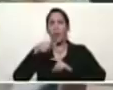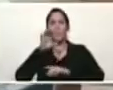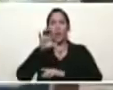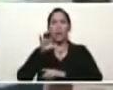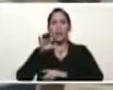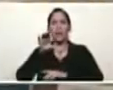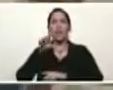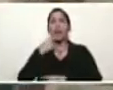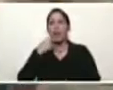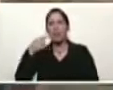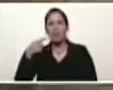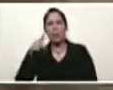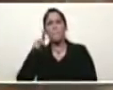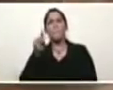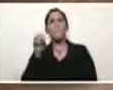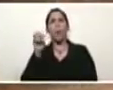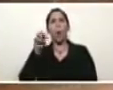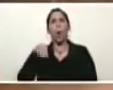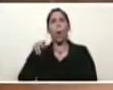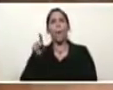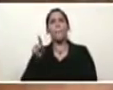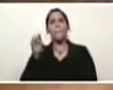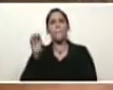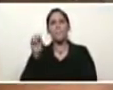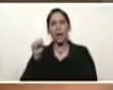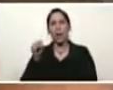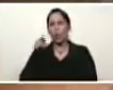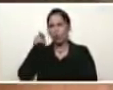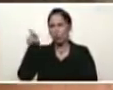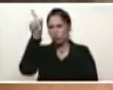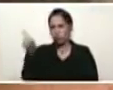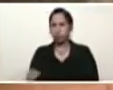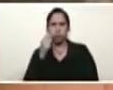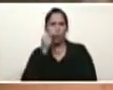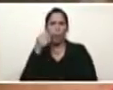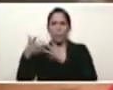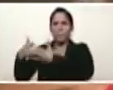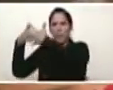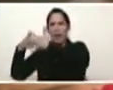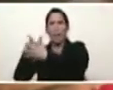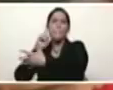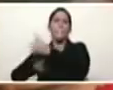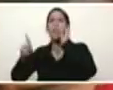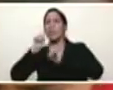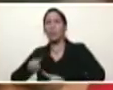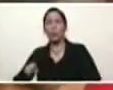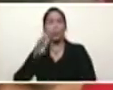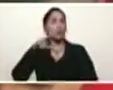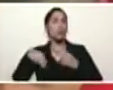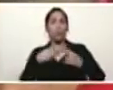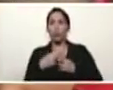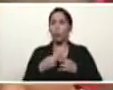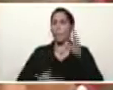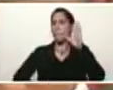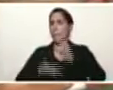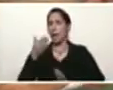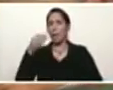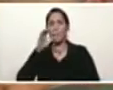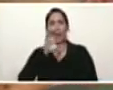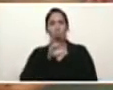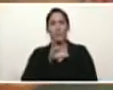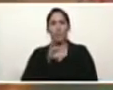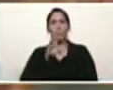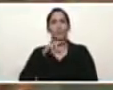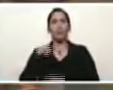eres un mentiroso. Jamás, bajo ninguna circunstancia, me iré del país, me rendiré,